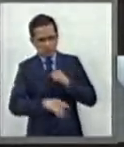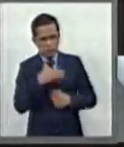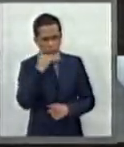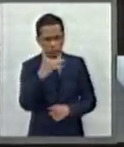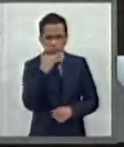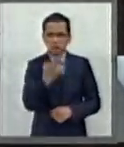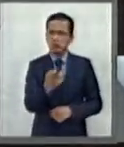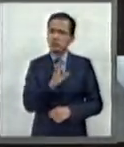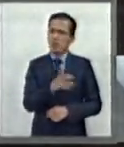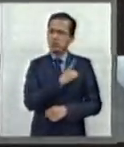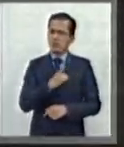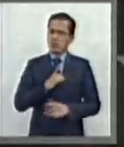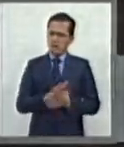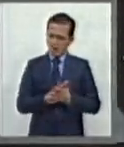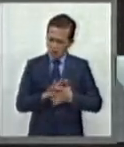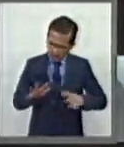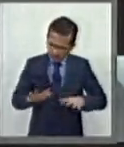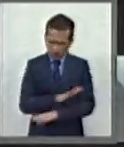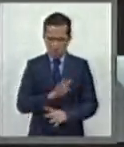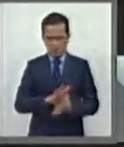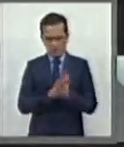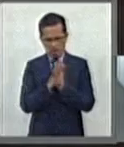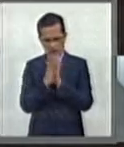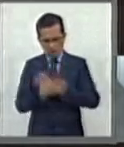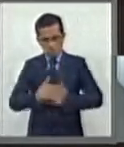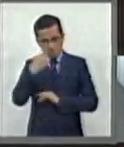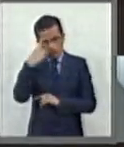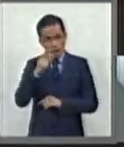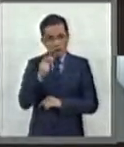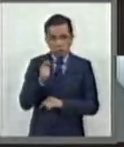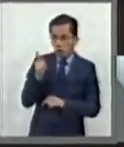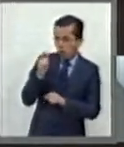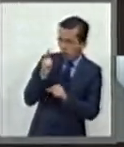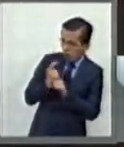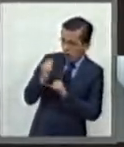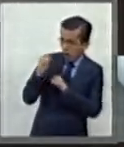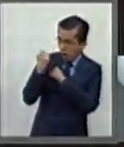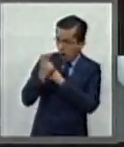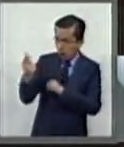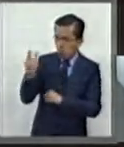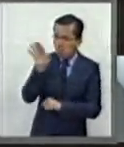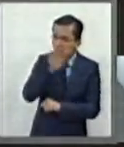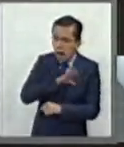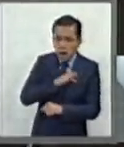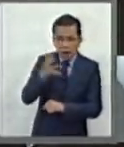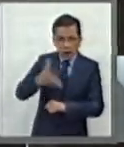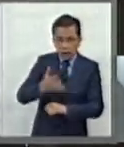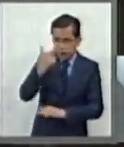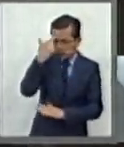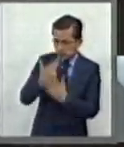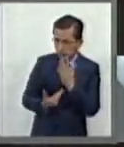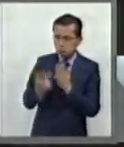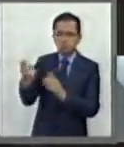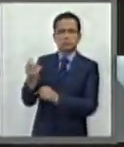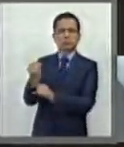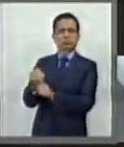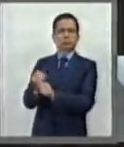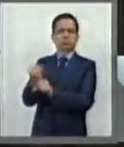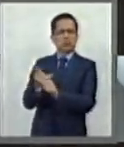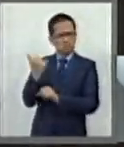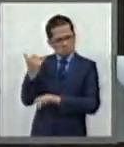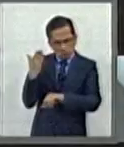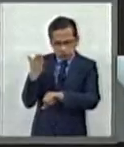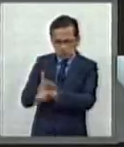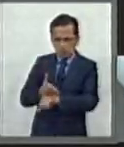transformar la dinámica para investigar y, en su caso, sancionar las actividades indebidas o ilegales. En